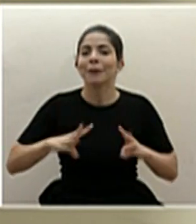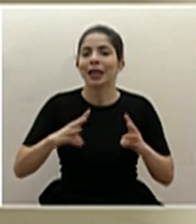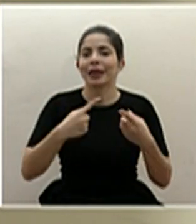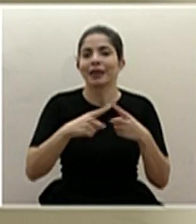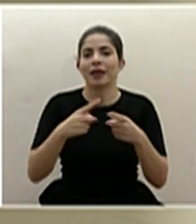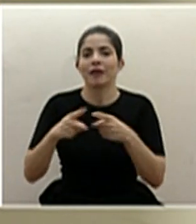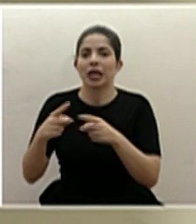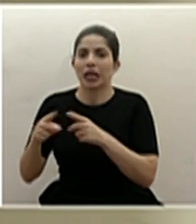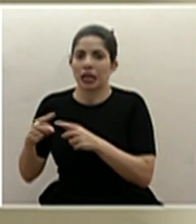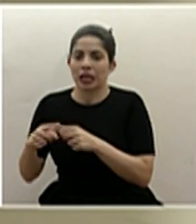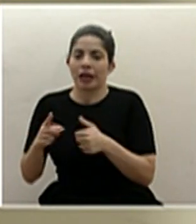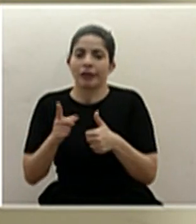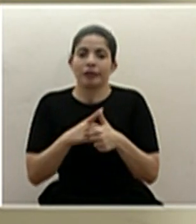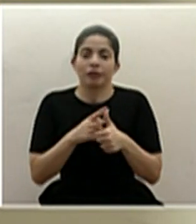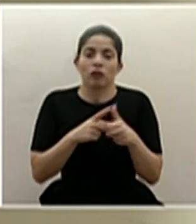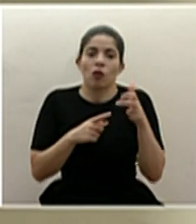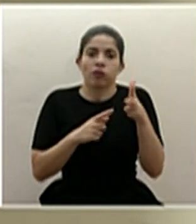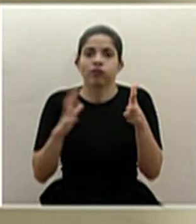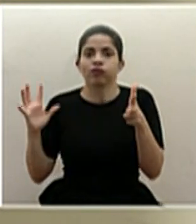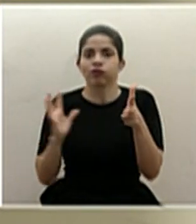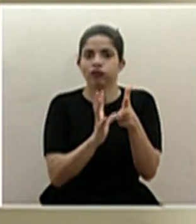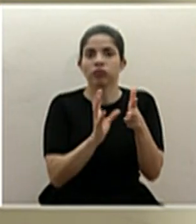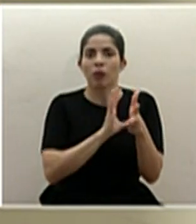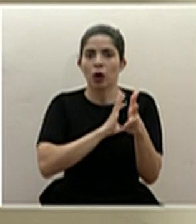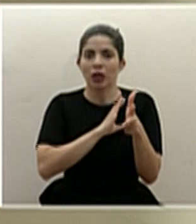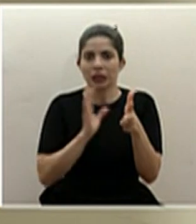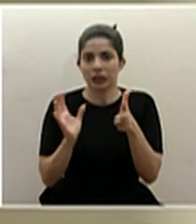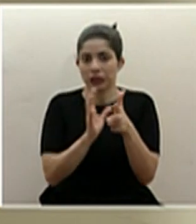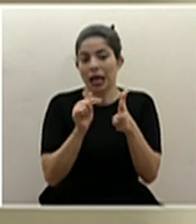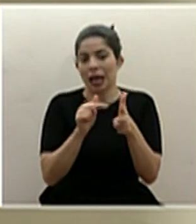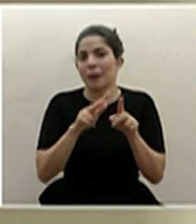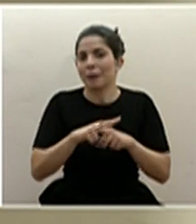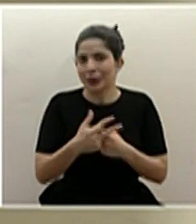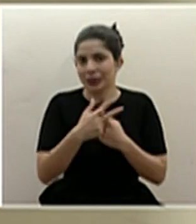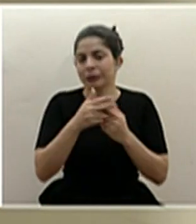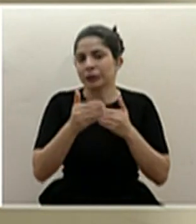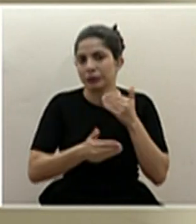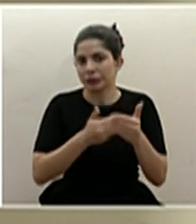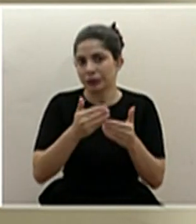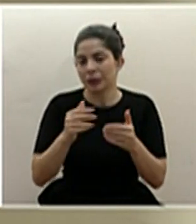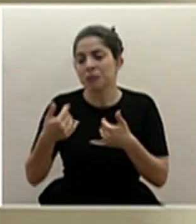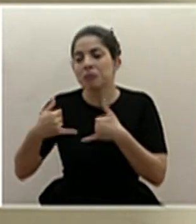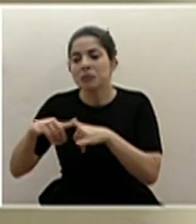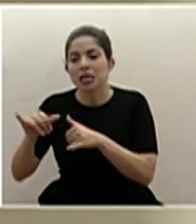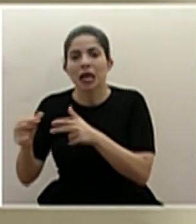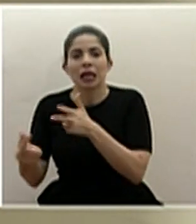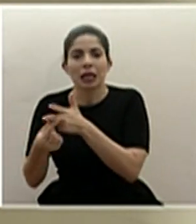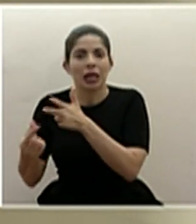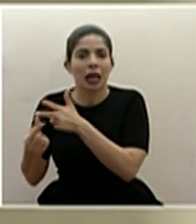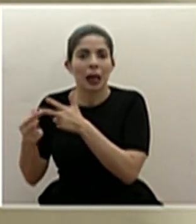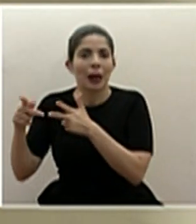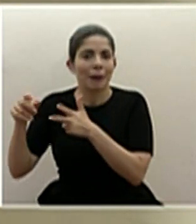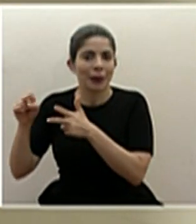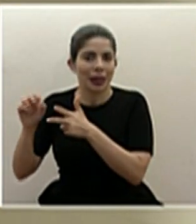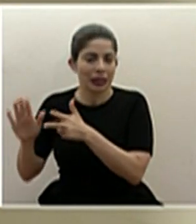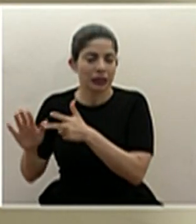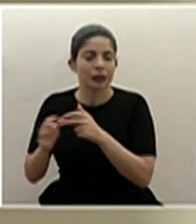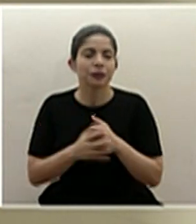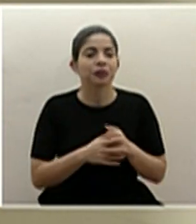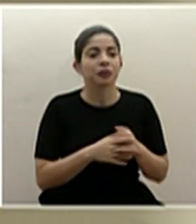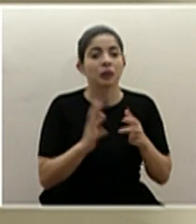como es el tema de los convoys, que es con lo que vamos a empezar a trabajar mientras vamos avanzando un poquito más en lo de los GPS. Yo creo que un